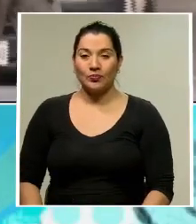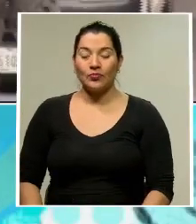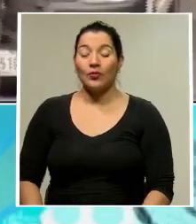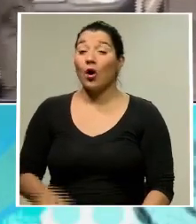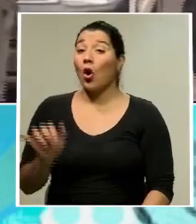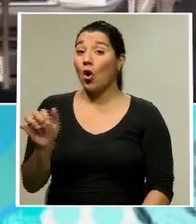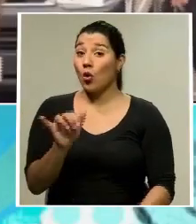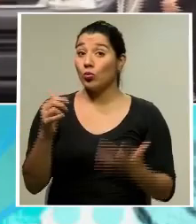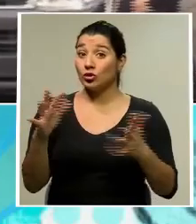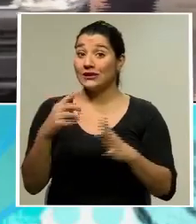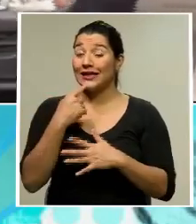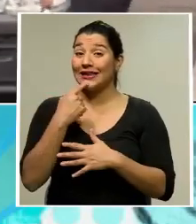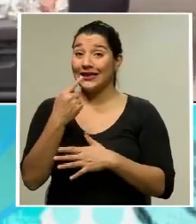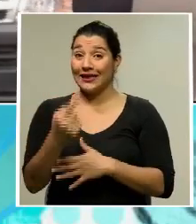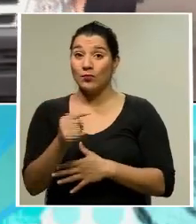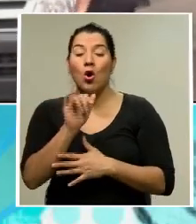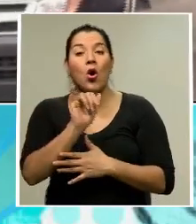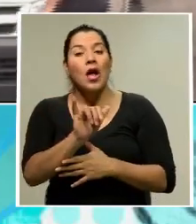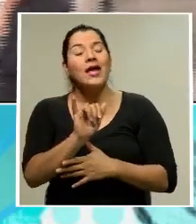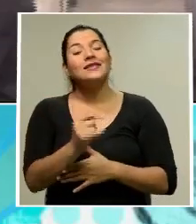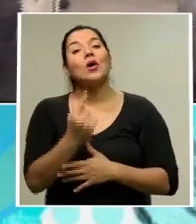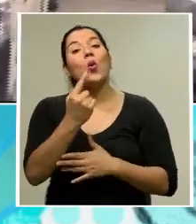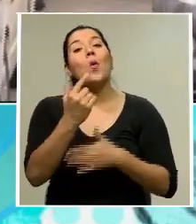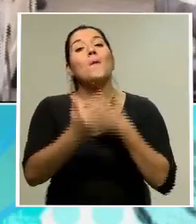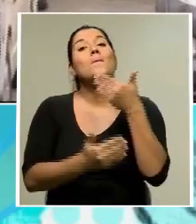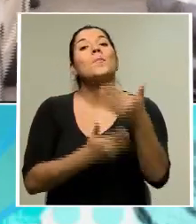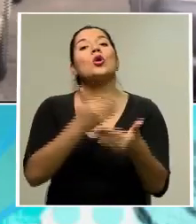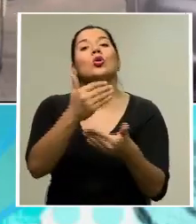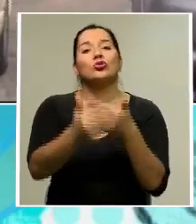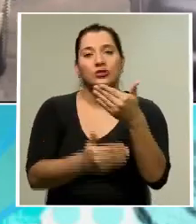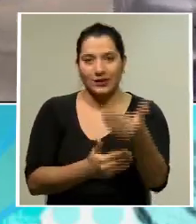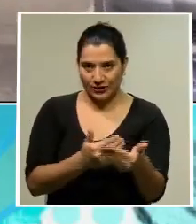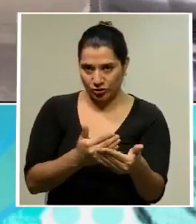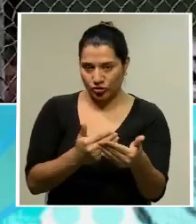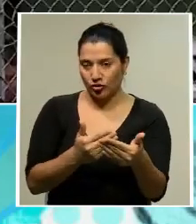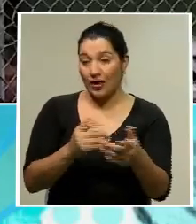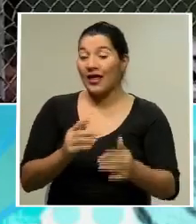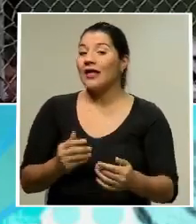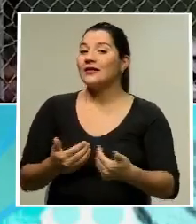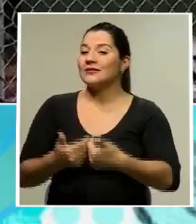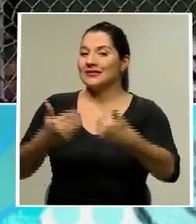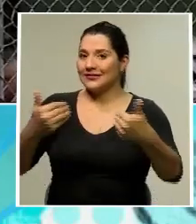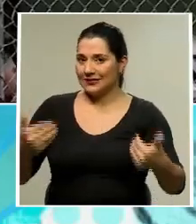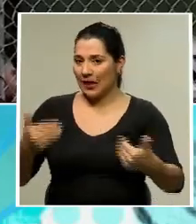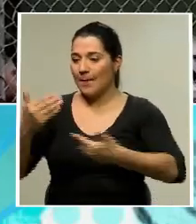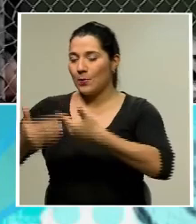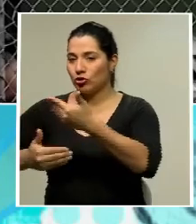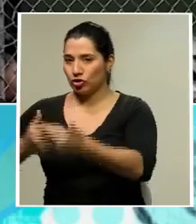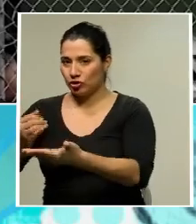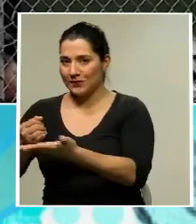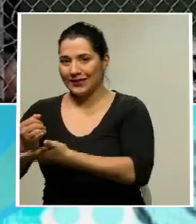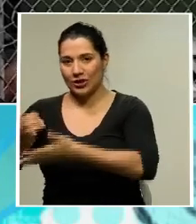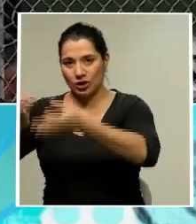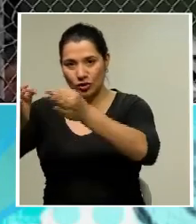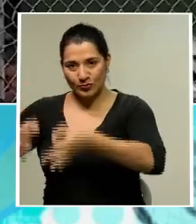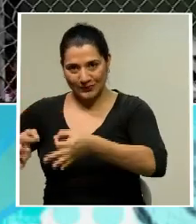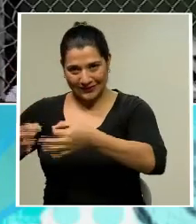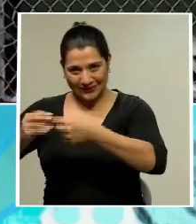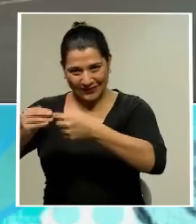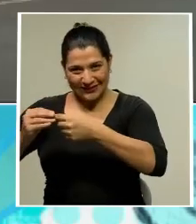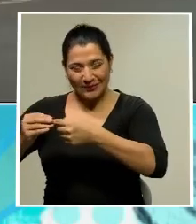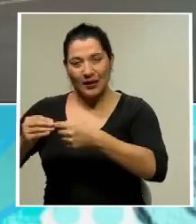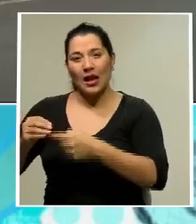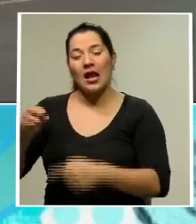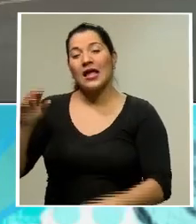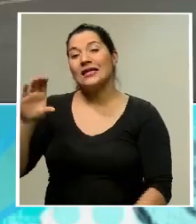Tal y como lo mencionábamos, esta es una de las causas paralelas al caso principal conocido como Cementazo, y sobre los imputados,